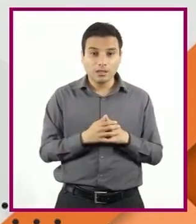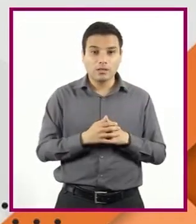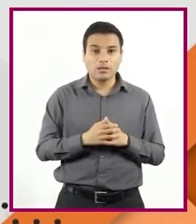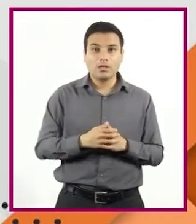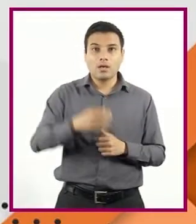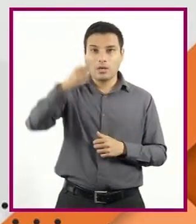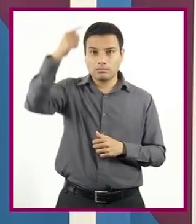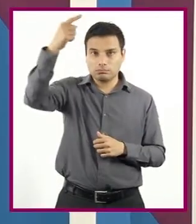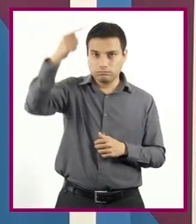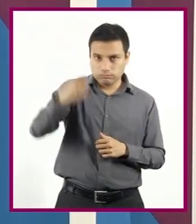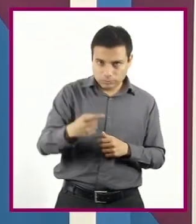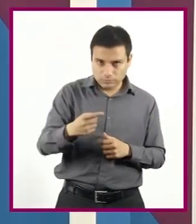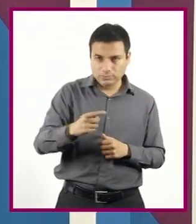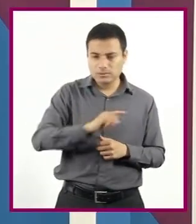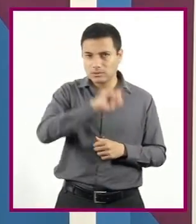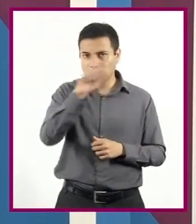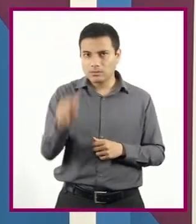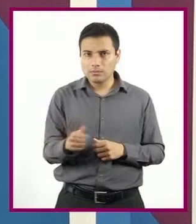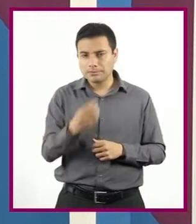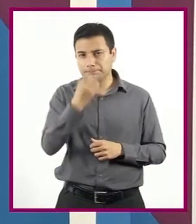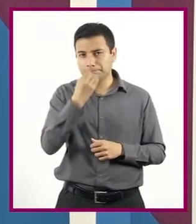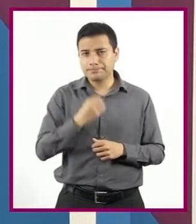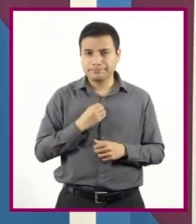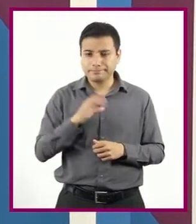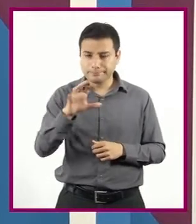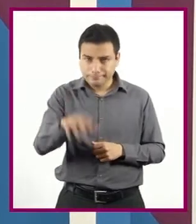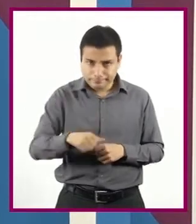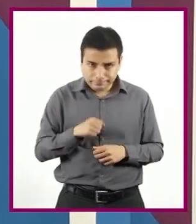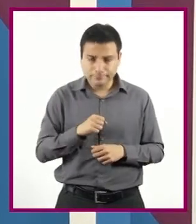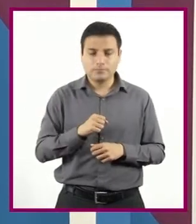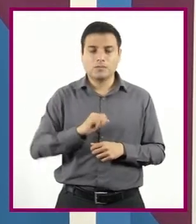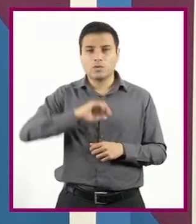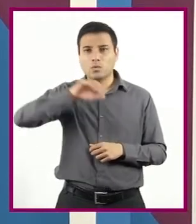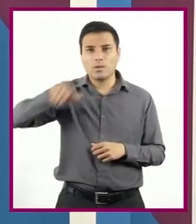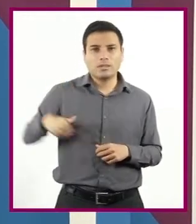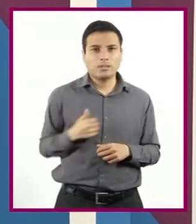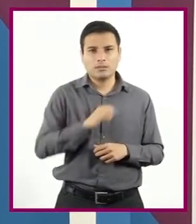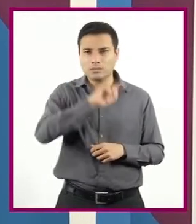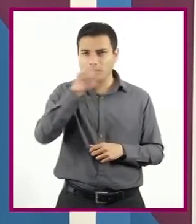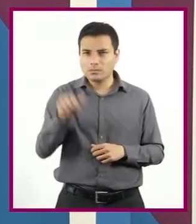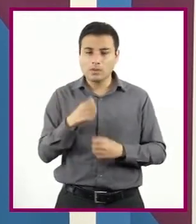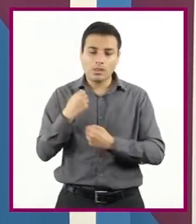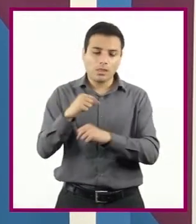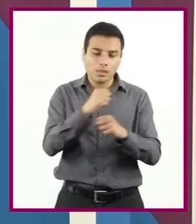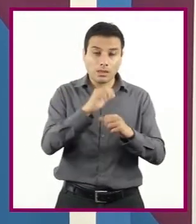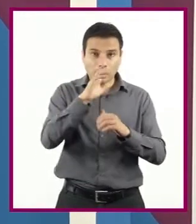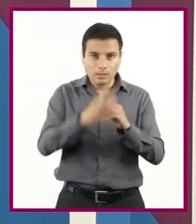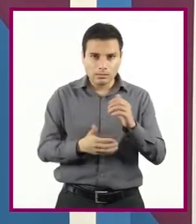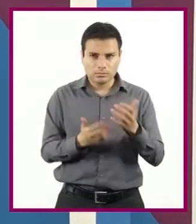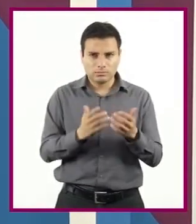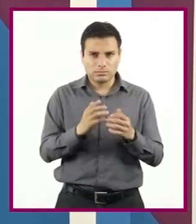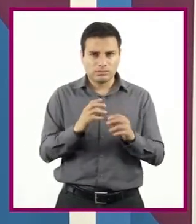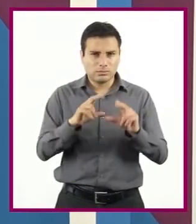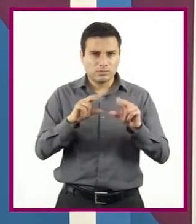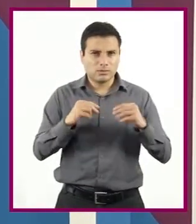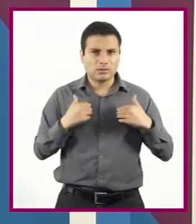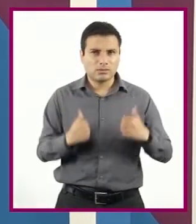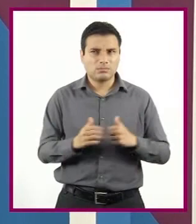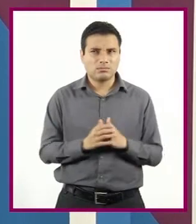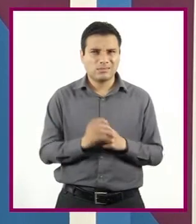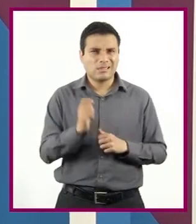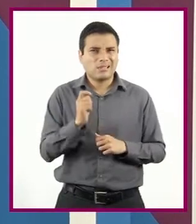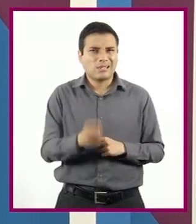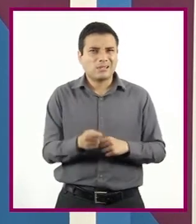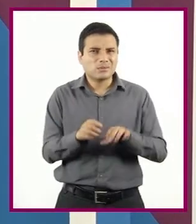guardó debajo de su falda. Al terminar de barrer, lo buscó y no lo encontró. Se entiende que el plumón tuvo